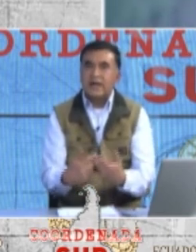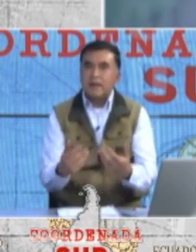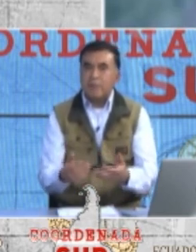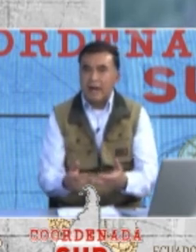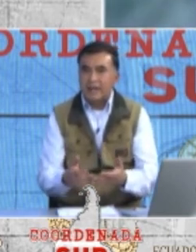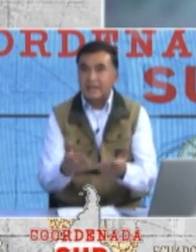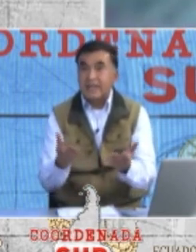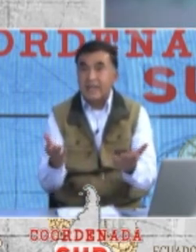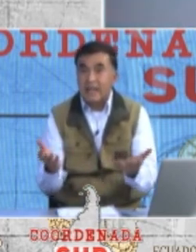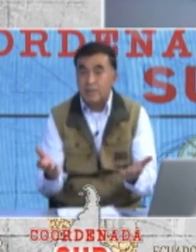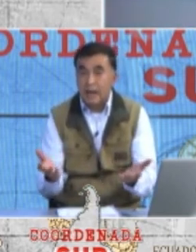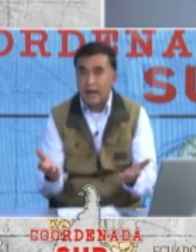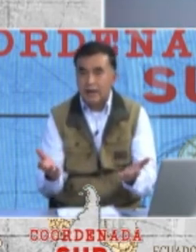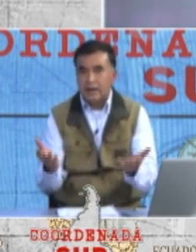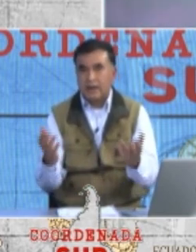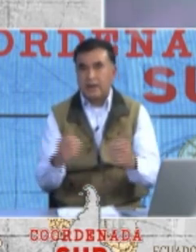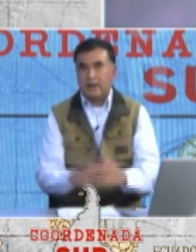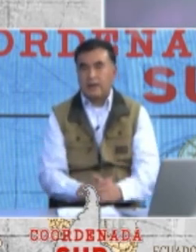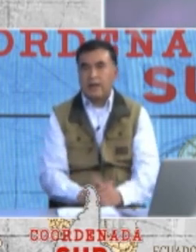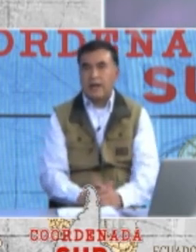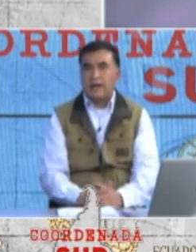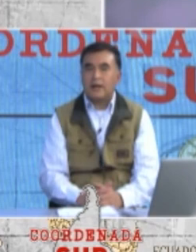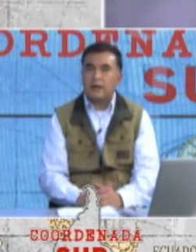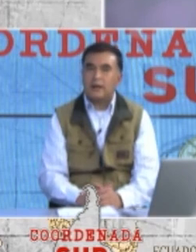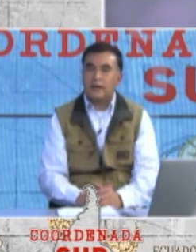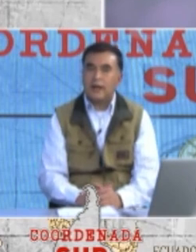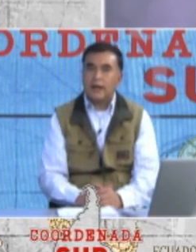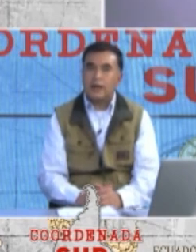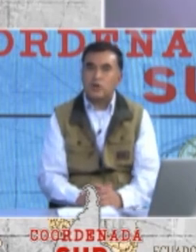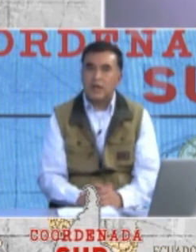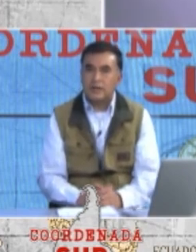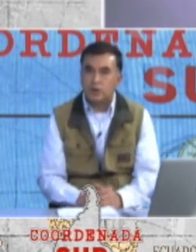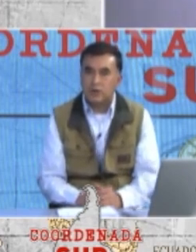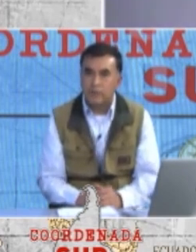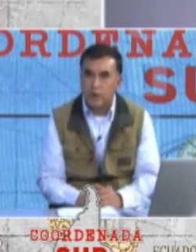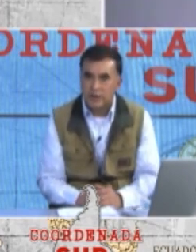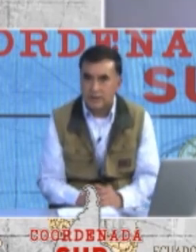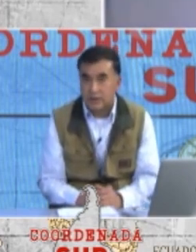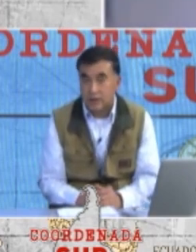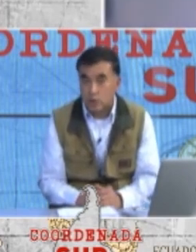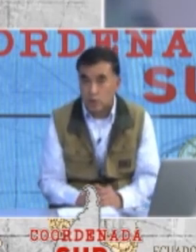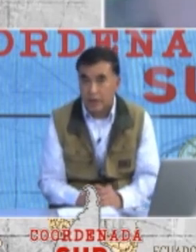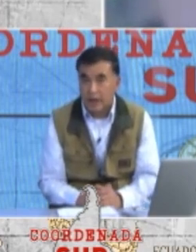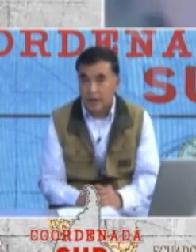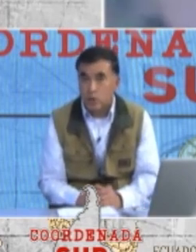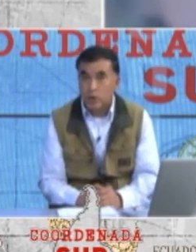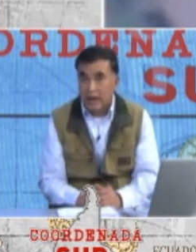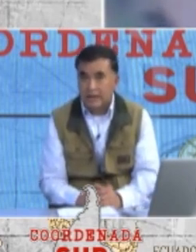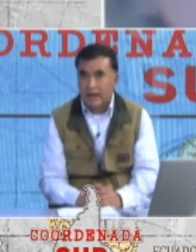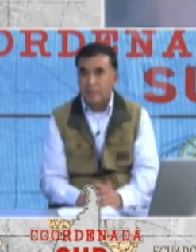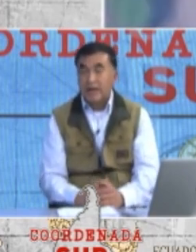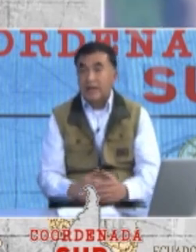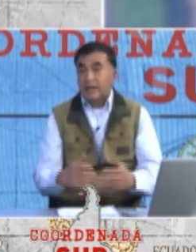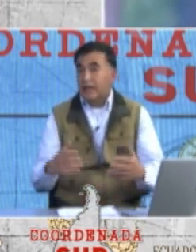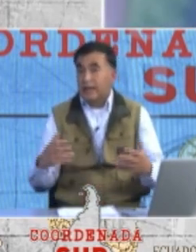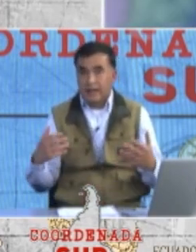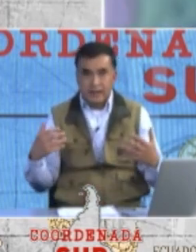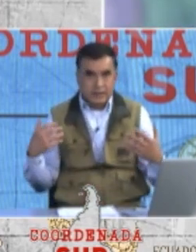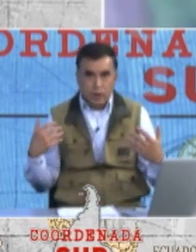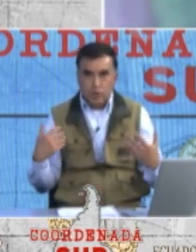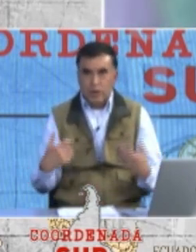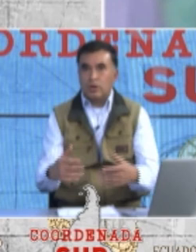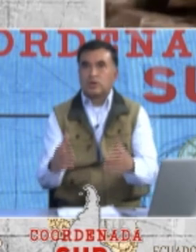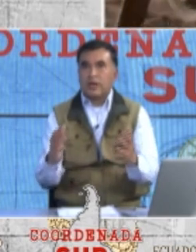F-16 para desequilibrar la correlación de fuerzas entre Rusia y Ucrania.